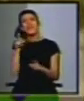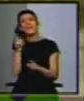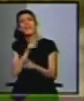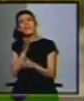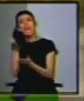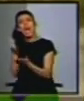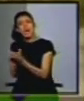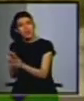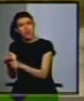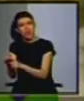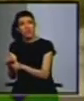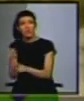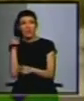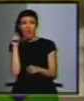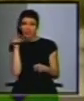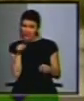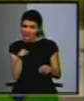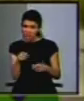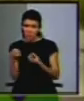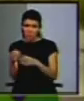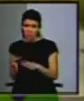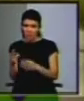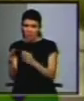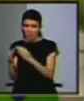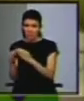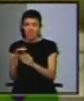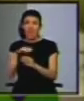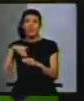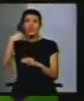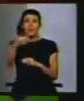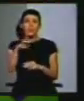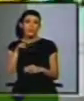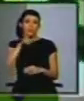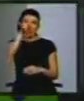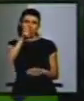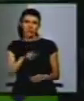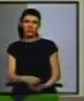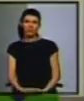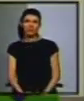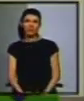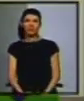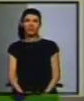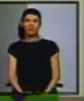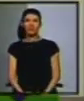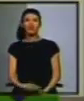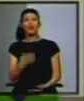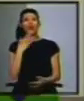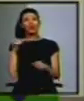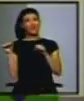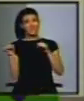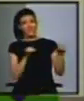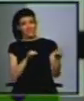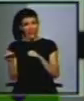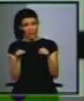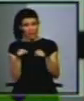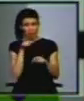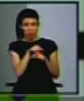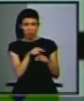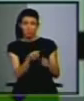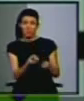no sería nada comparado con los acontecimientos que vendrían un tiempo después. Después del terremoto me